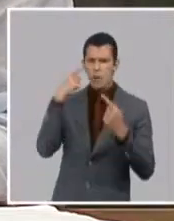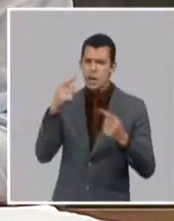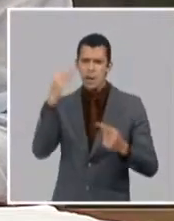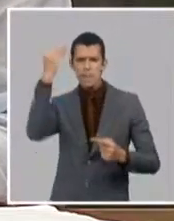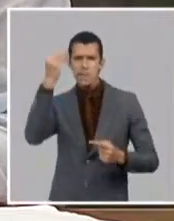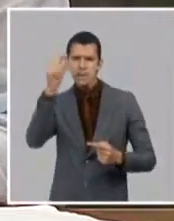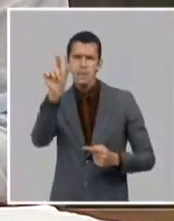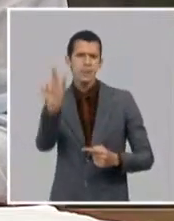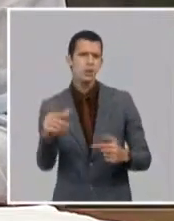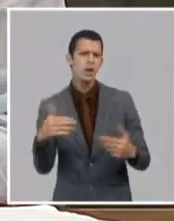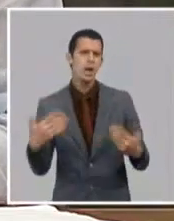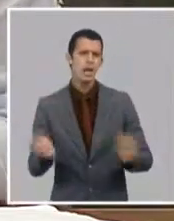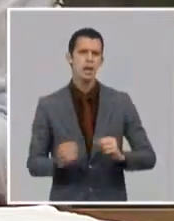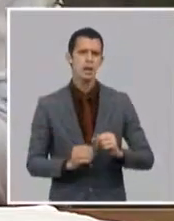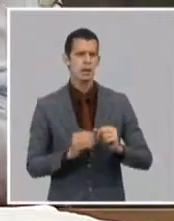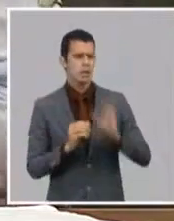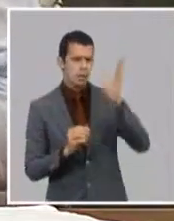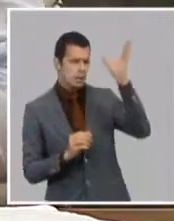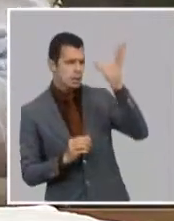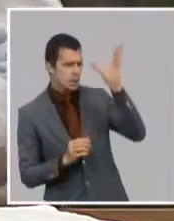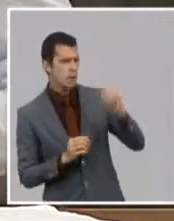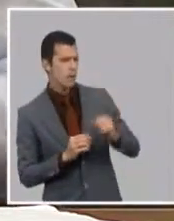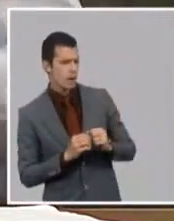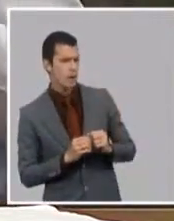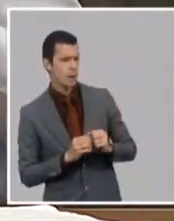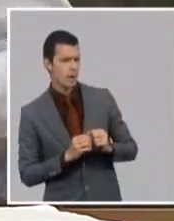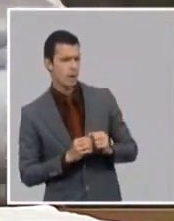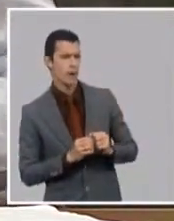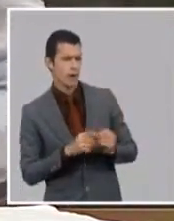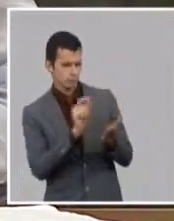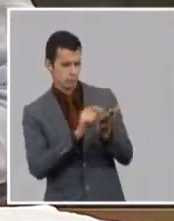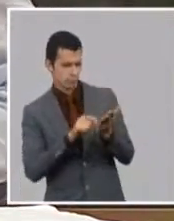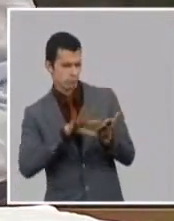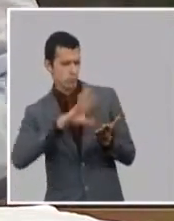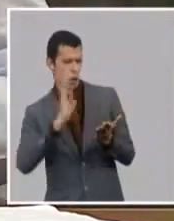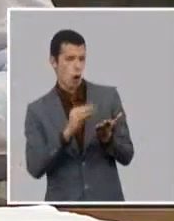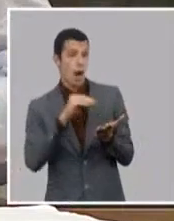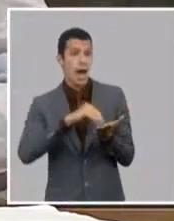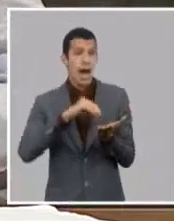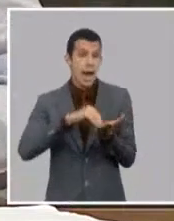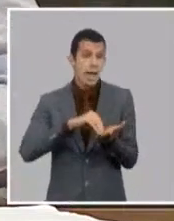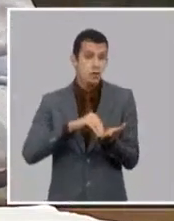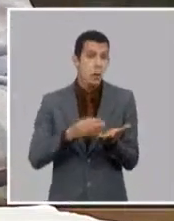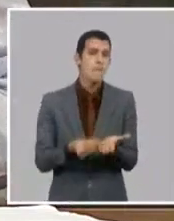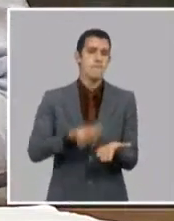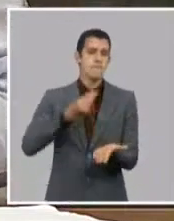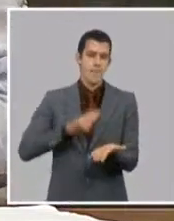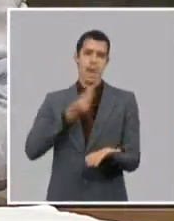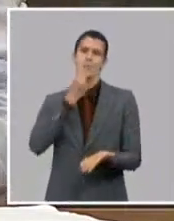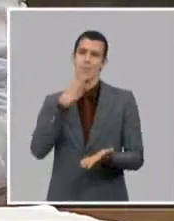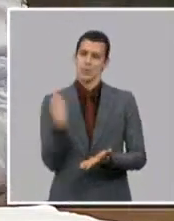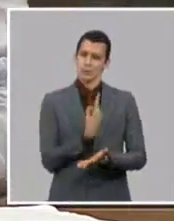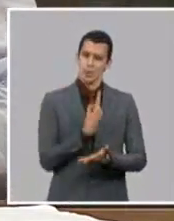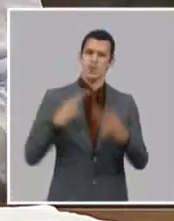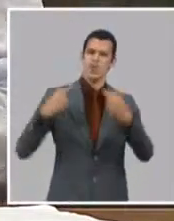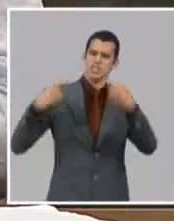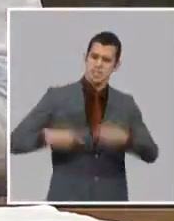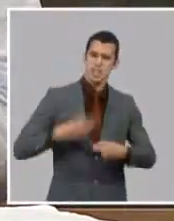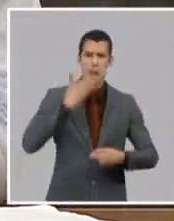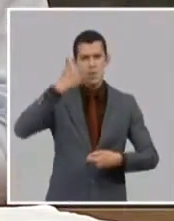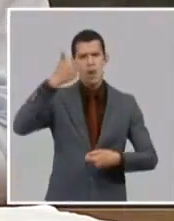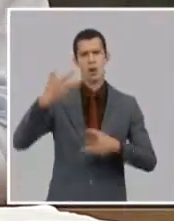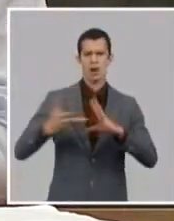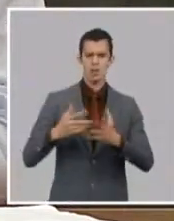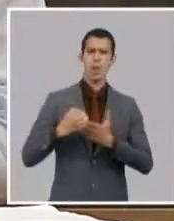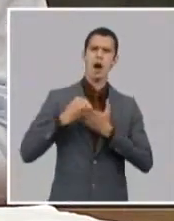propuestas, seguimos fortaleciéndonos por dentro en medio de este embate. La vida nos dice que nuestros principios son justos y que hay que